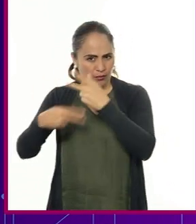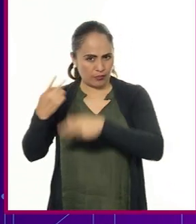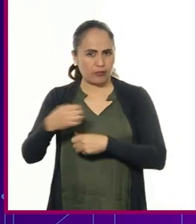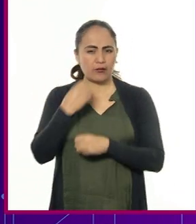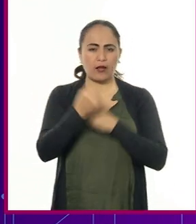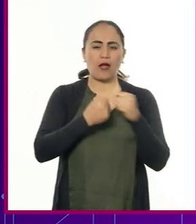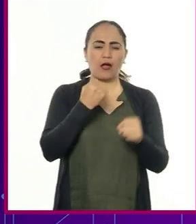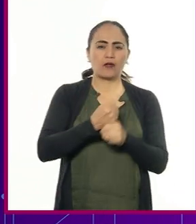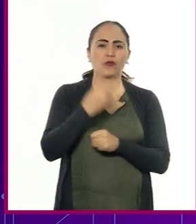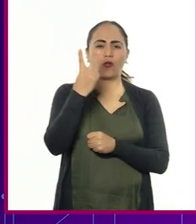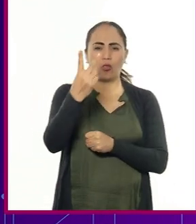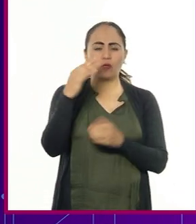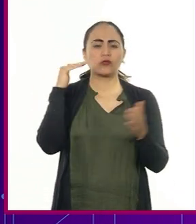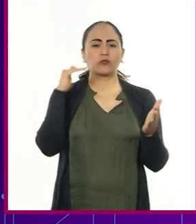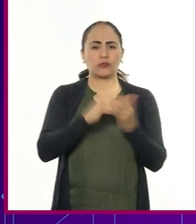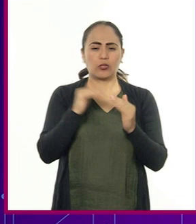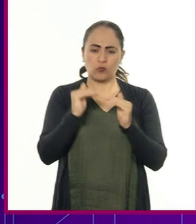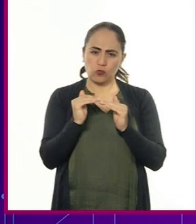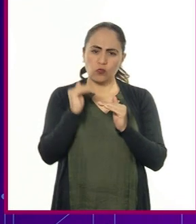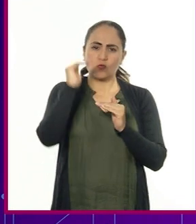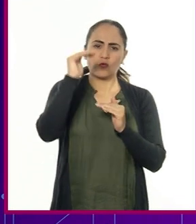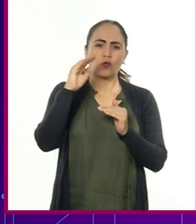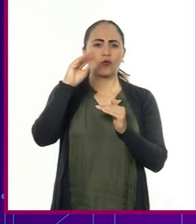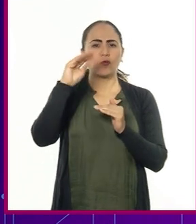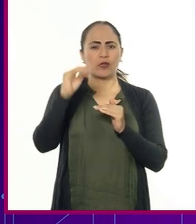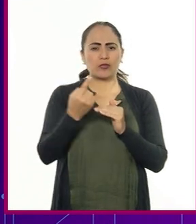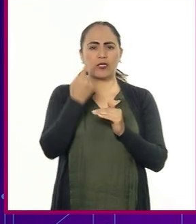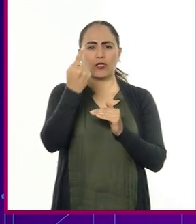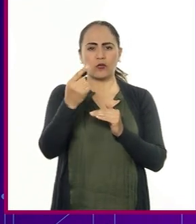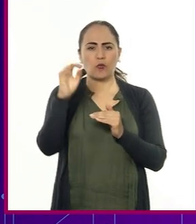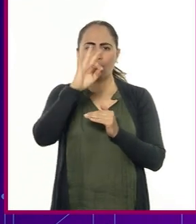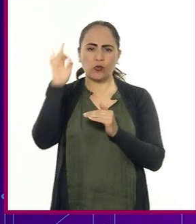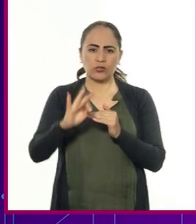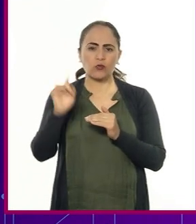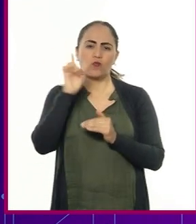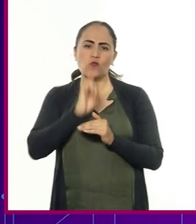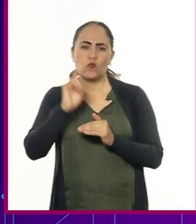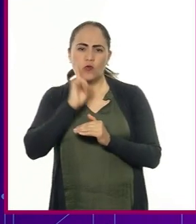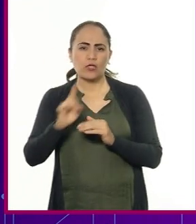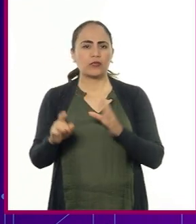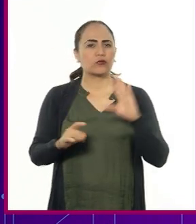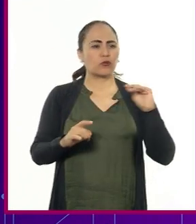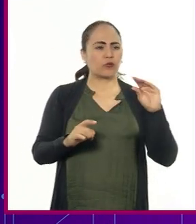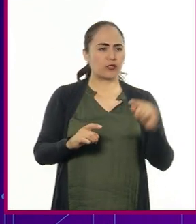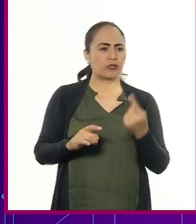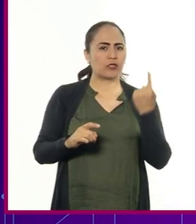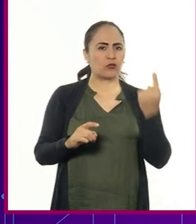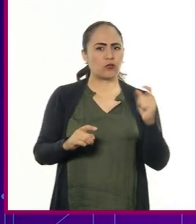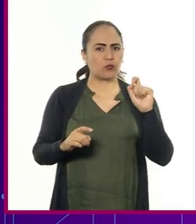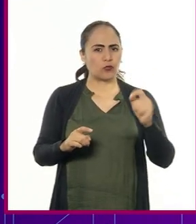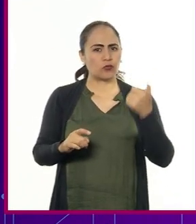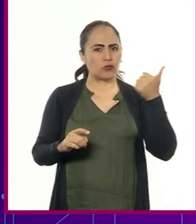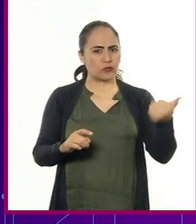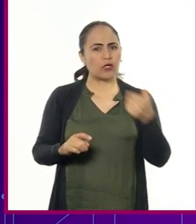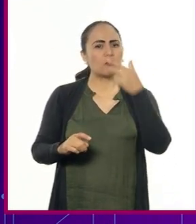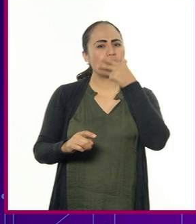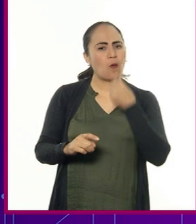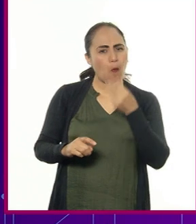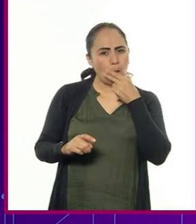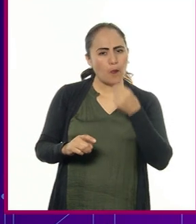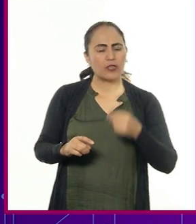2000, se incrementó a 91% de las niñas y el 91.6% de los